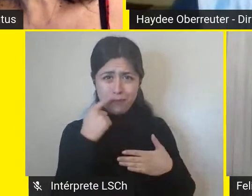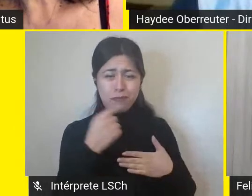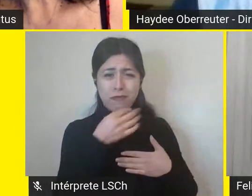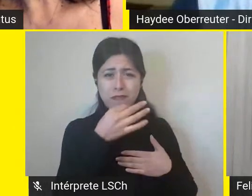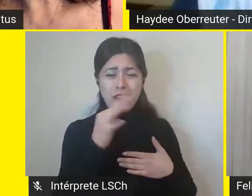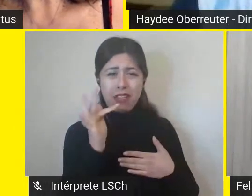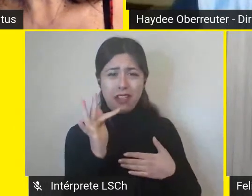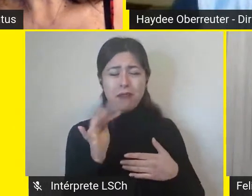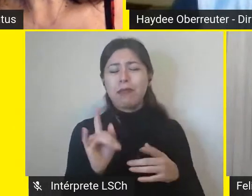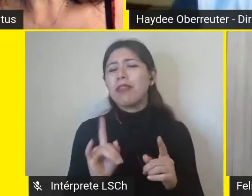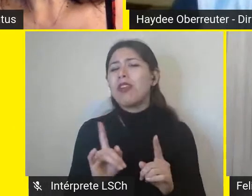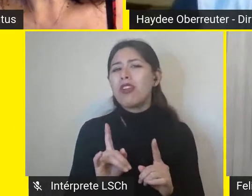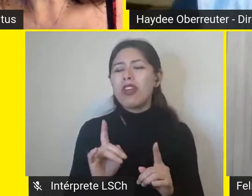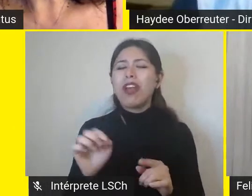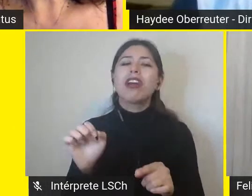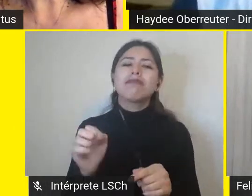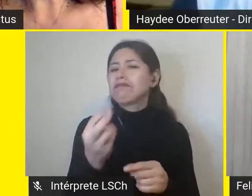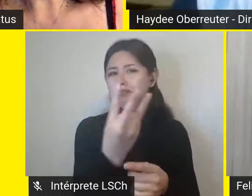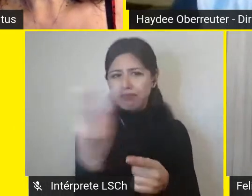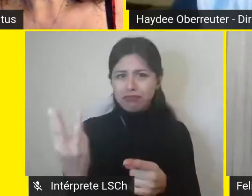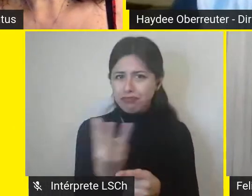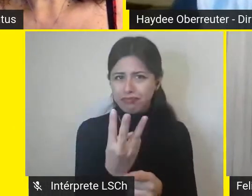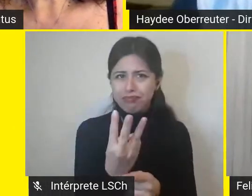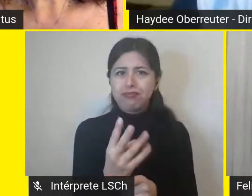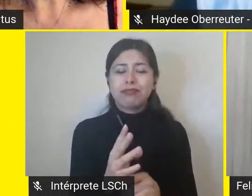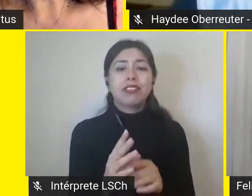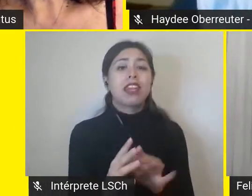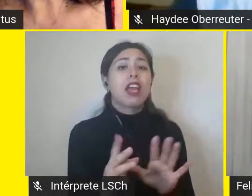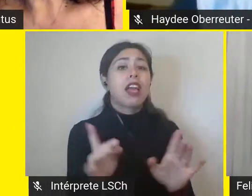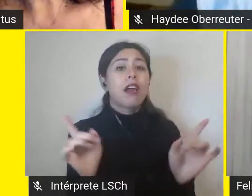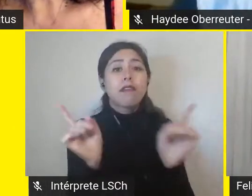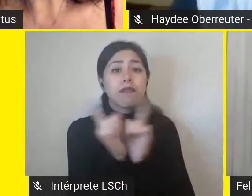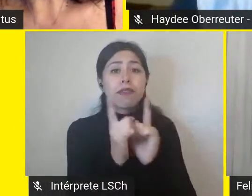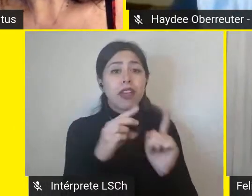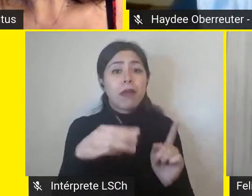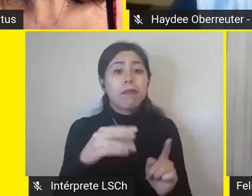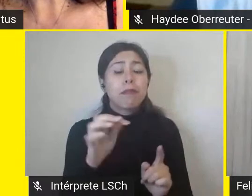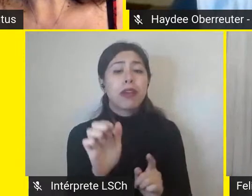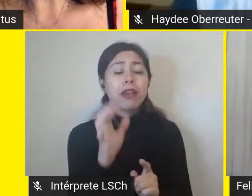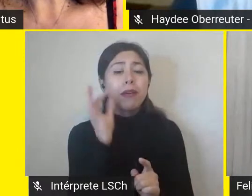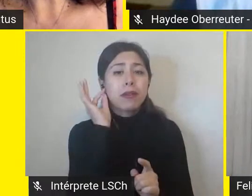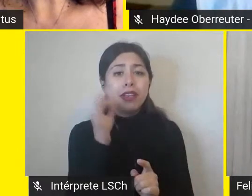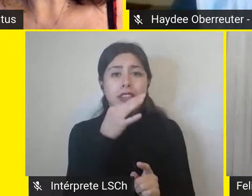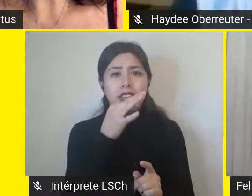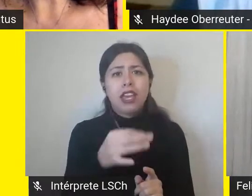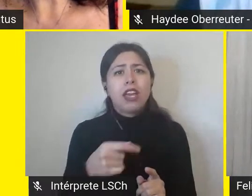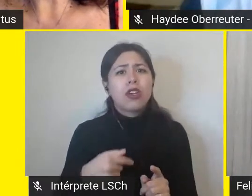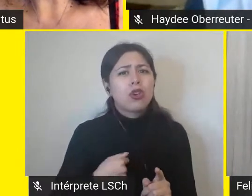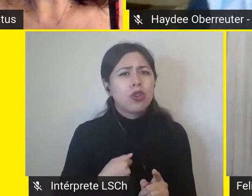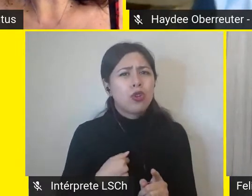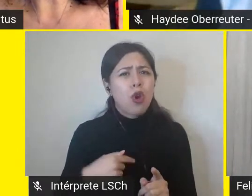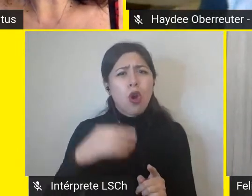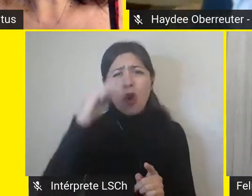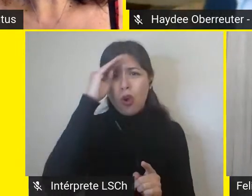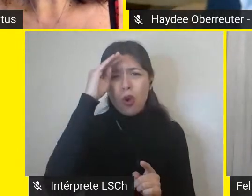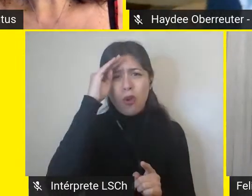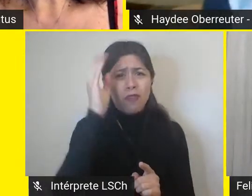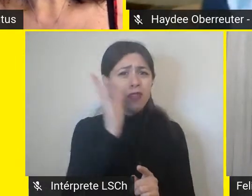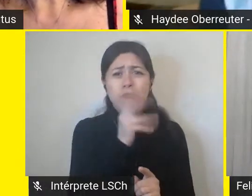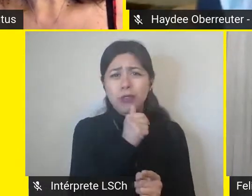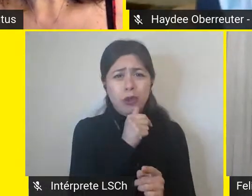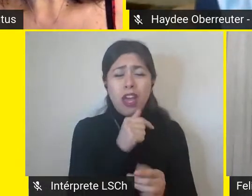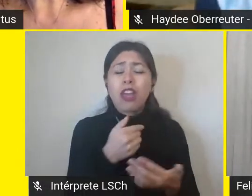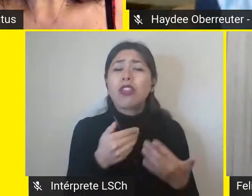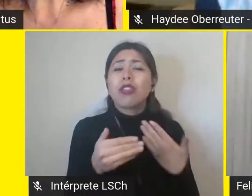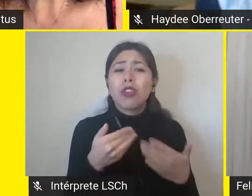No, muy breve. Yo tengo mucha desconfianza en la clase política en general, de toda. Entonces,